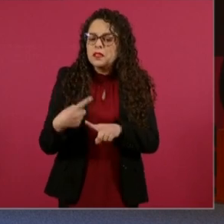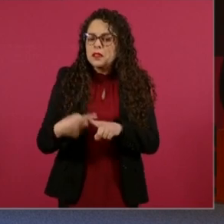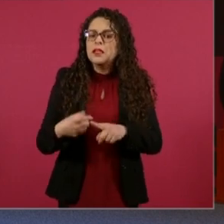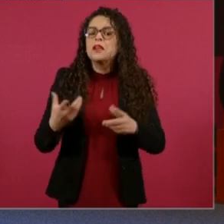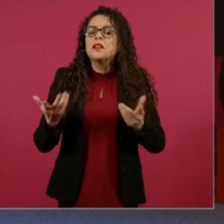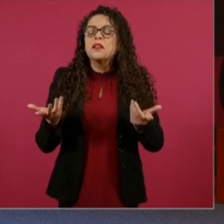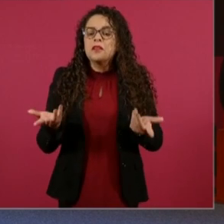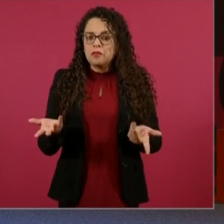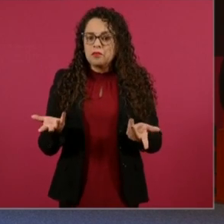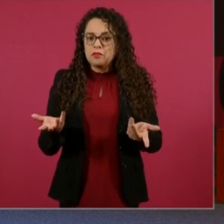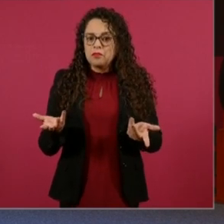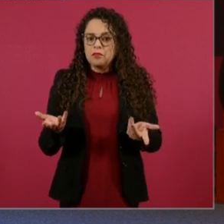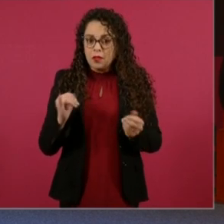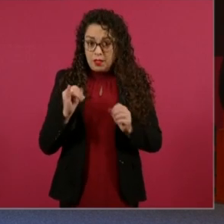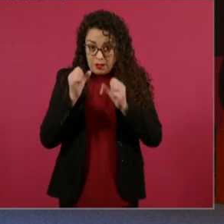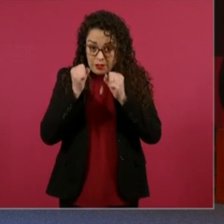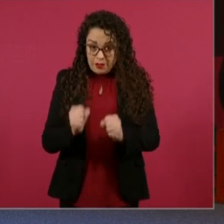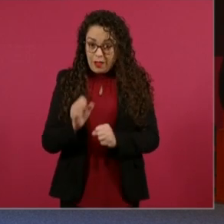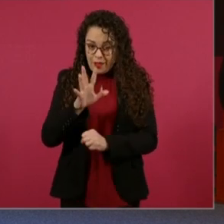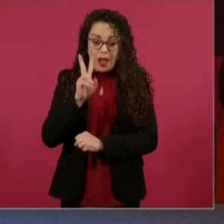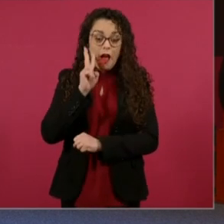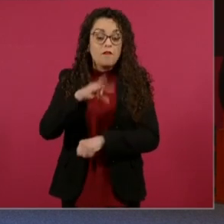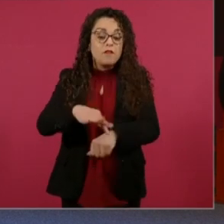¿O quién lo garantiza?